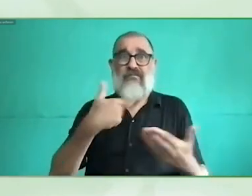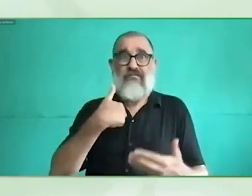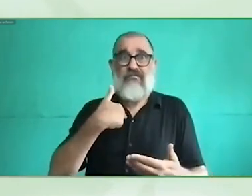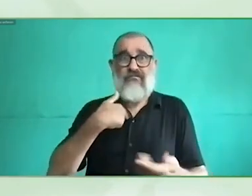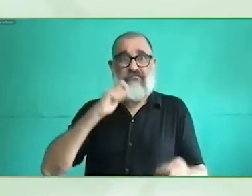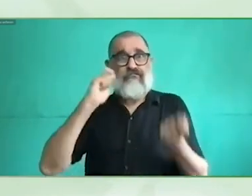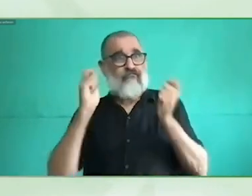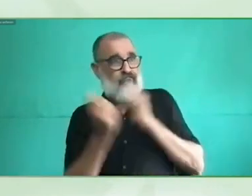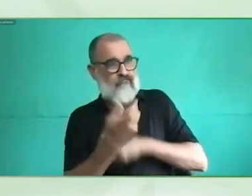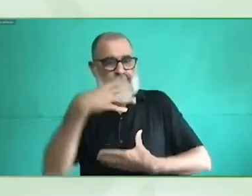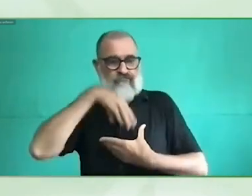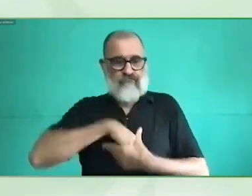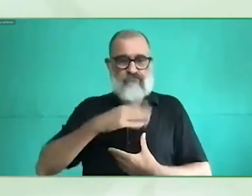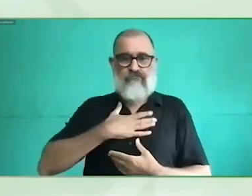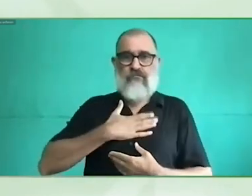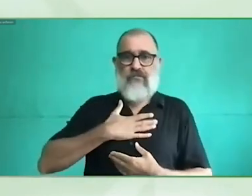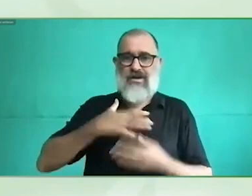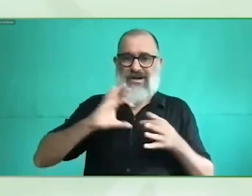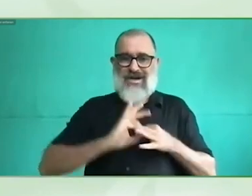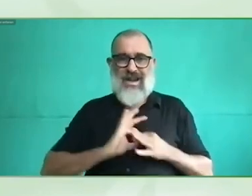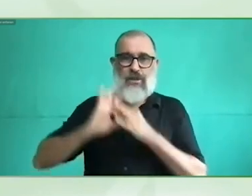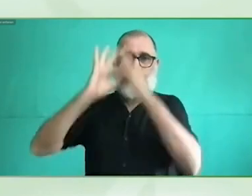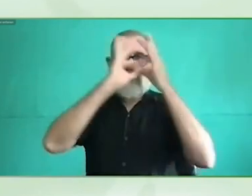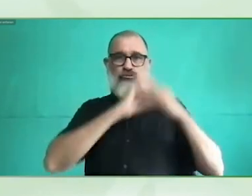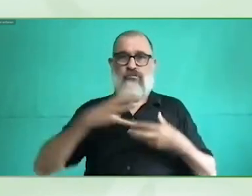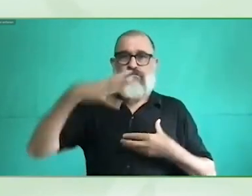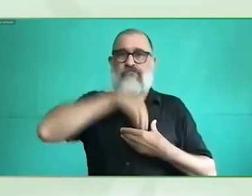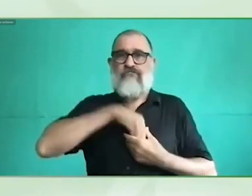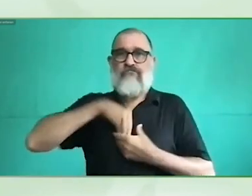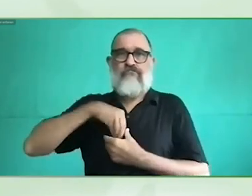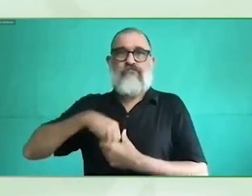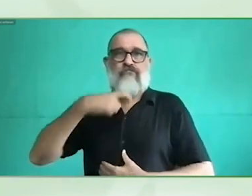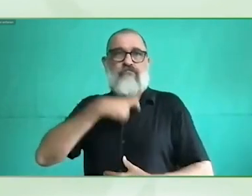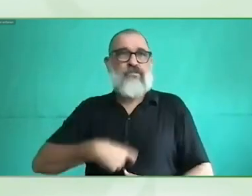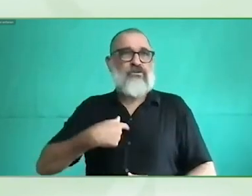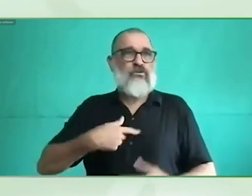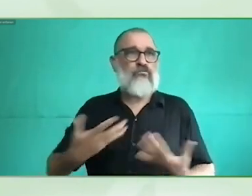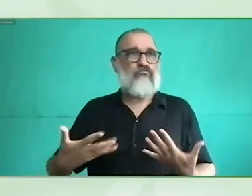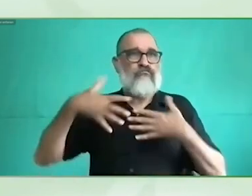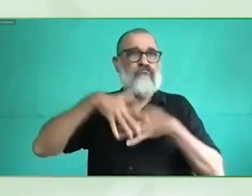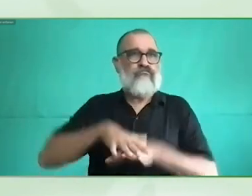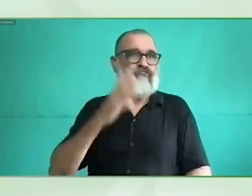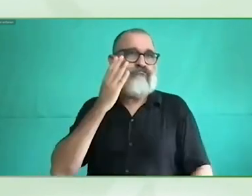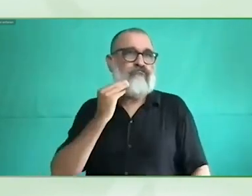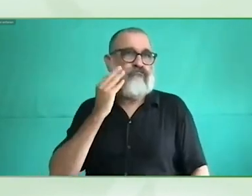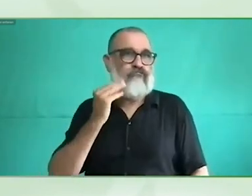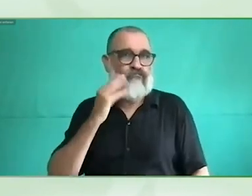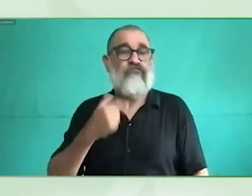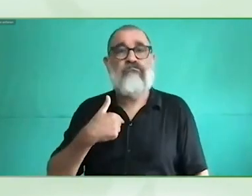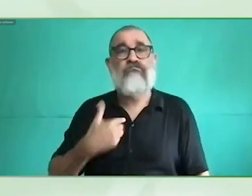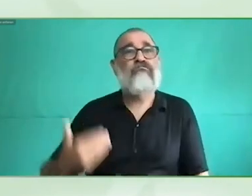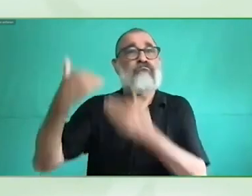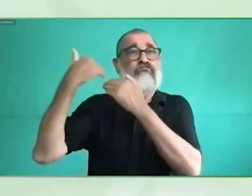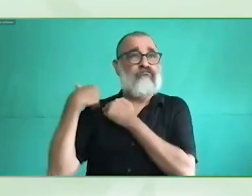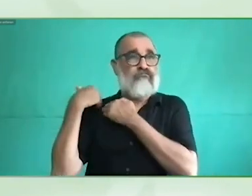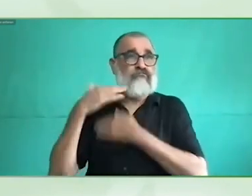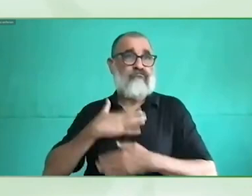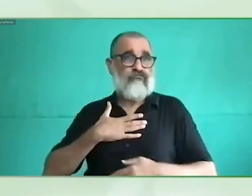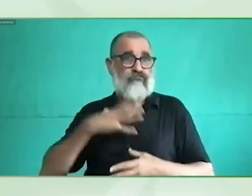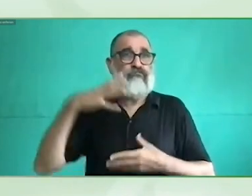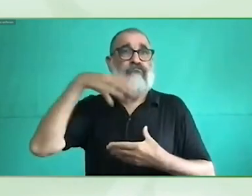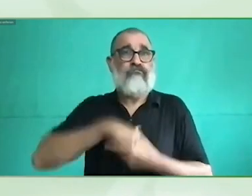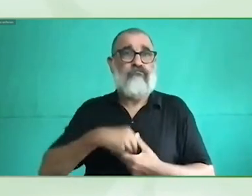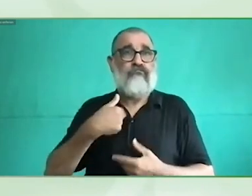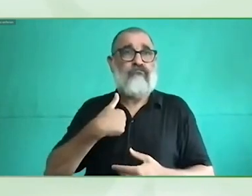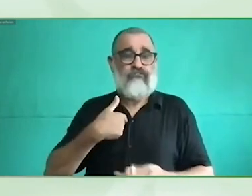porque todos de alguna manera estamos involucrados en sociedad Cuando alguien nace de alguna